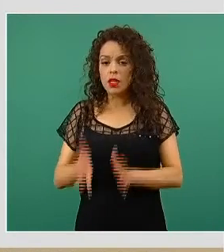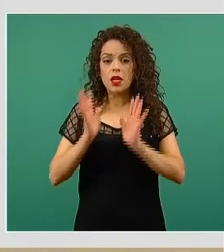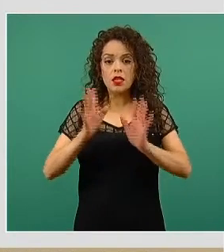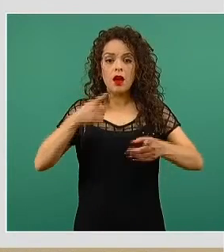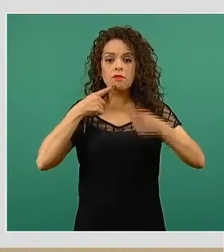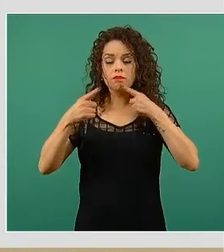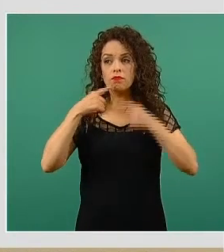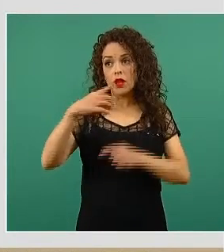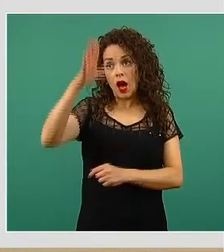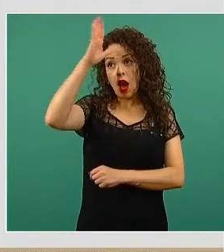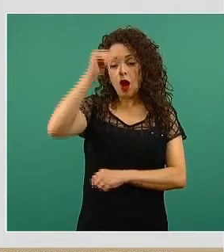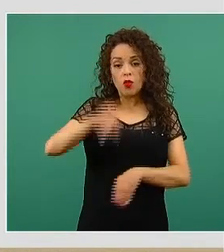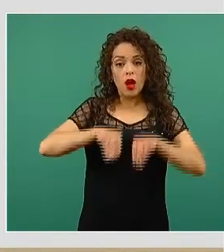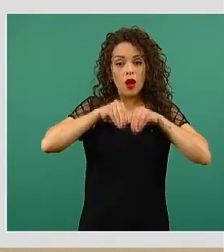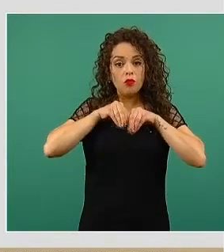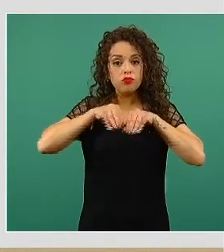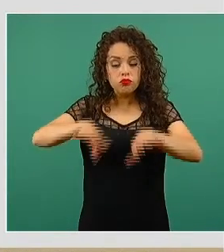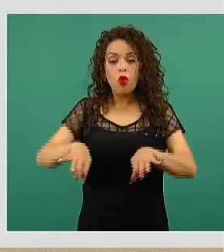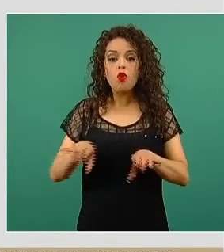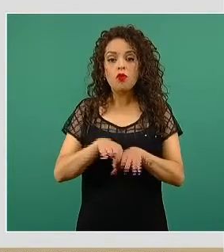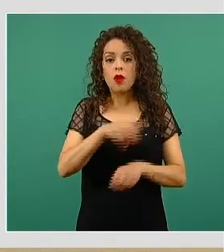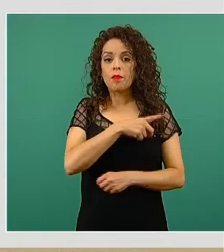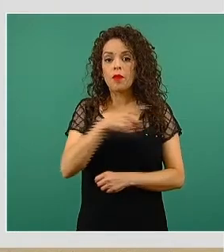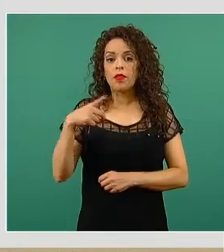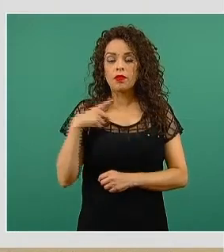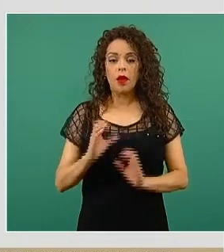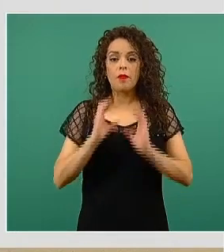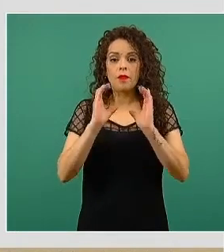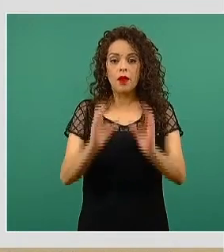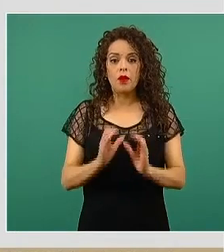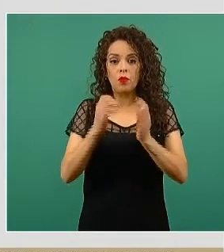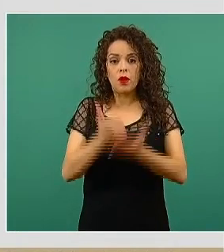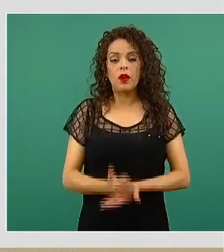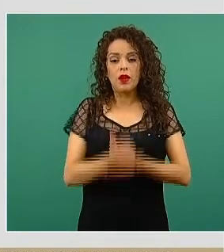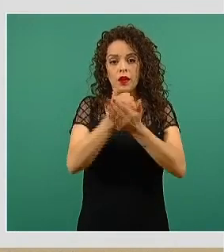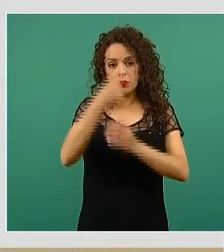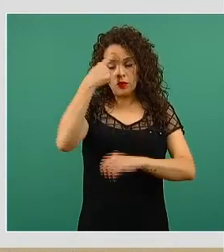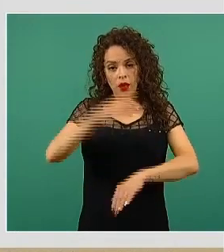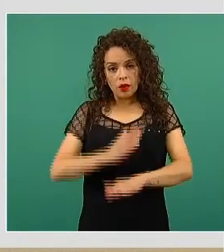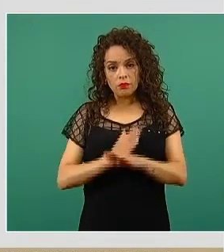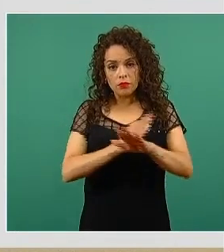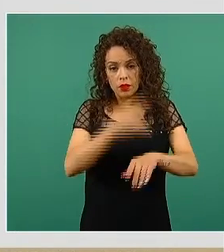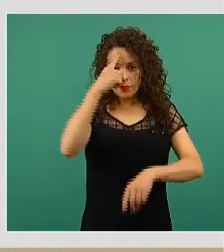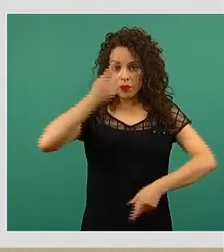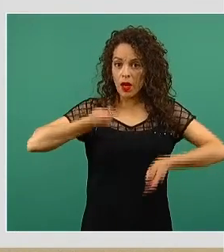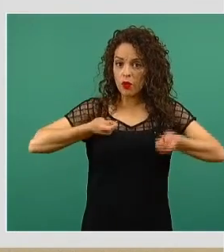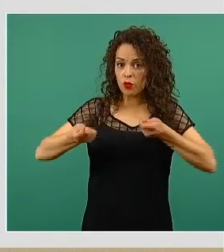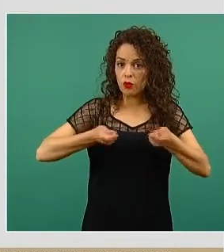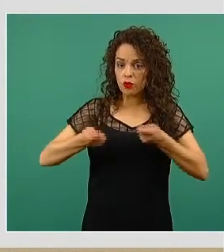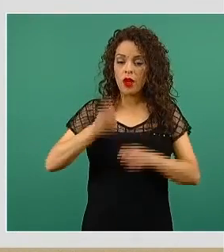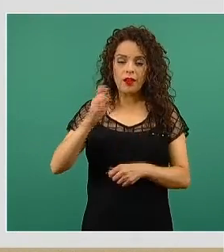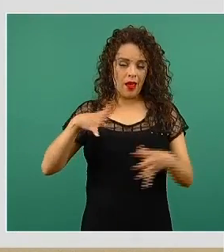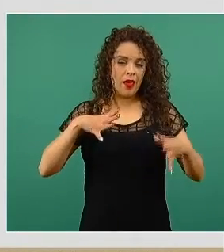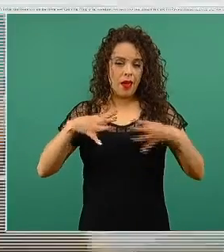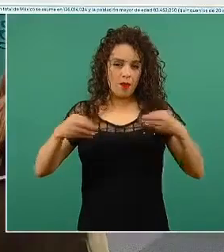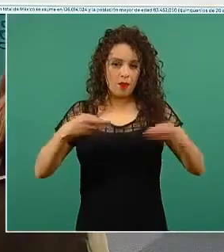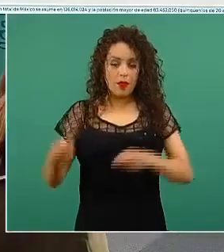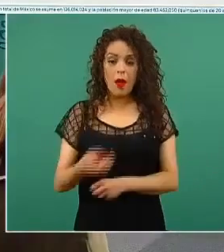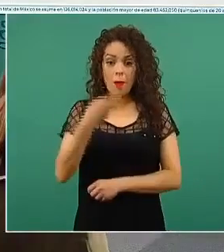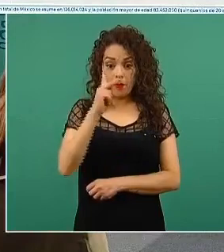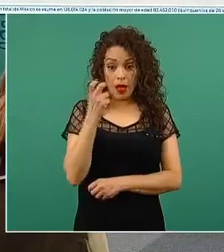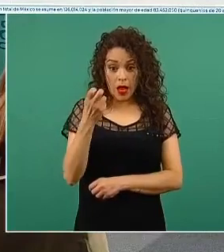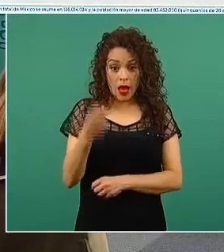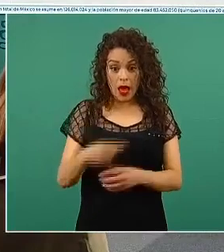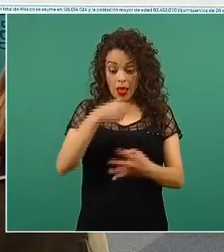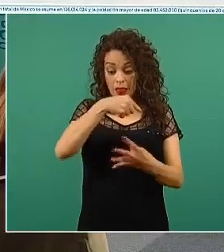se publicaban las medidas preventivas que ayudarían a la mitigación y al control de la epidemia. Pero estos fueron solamente 3